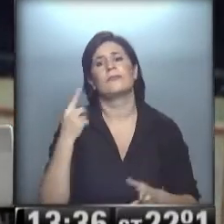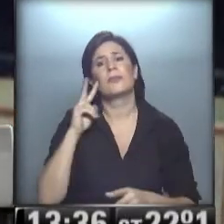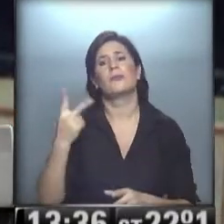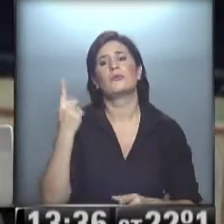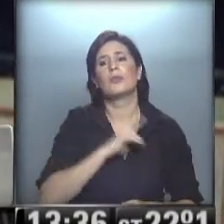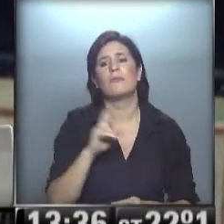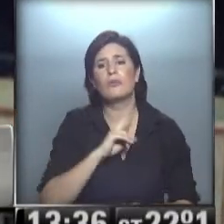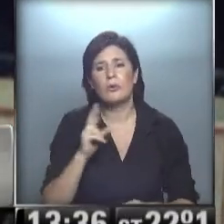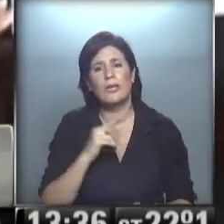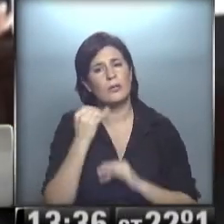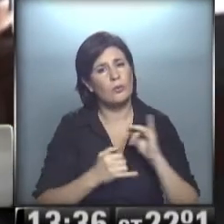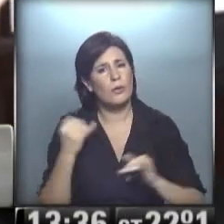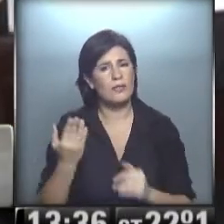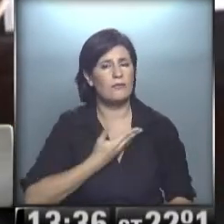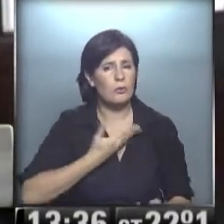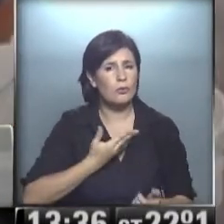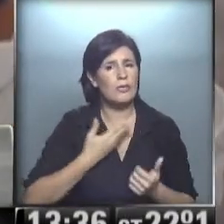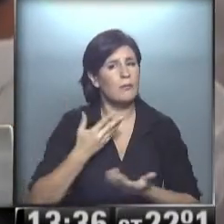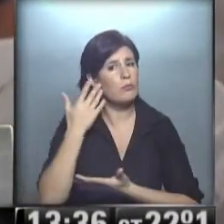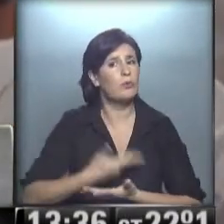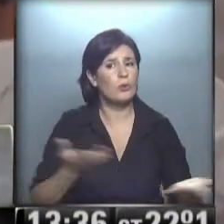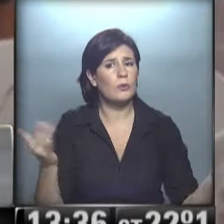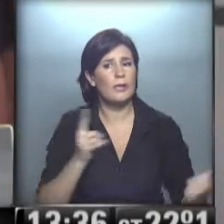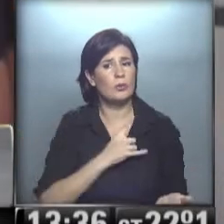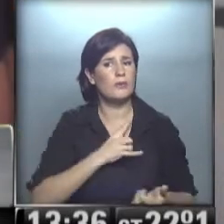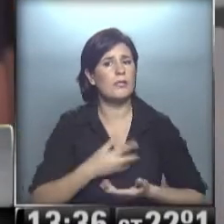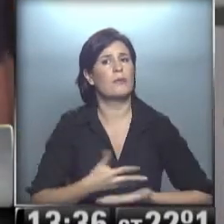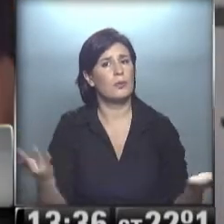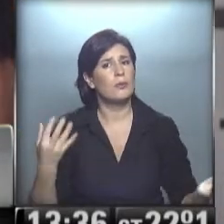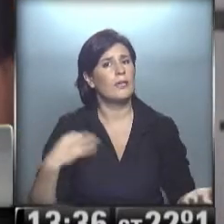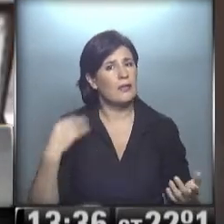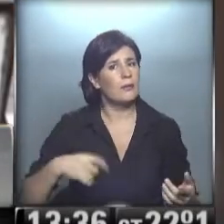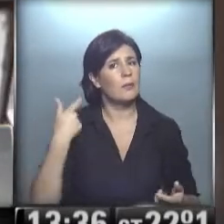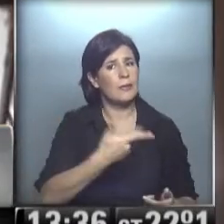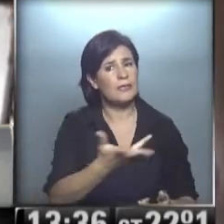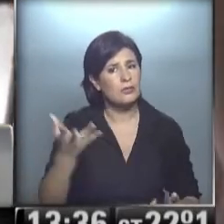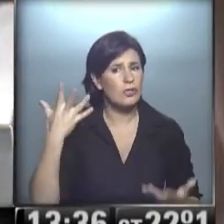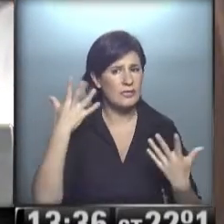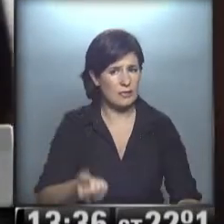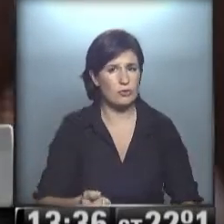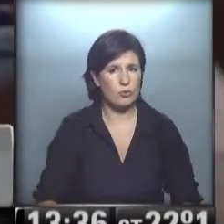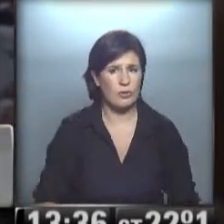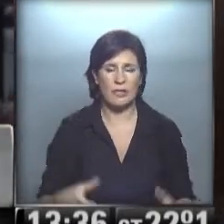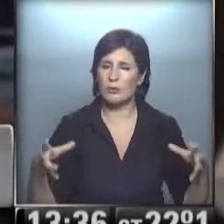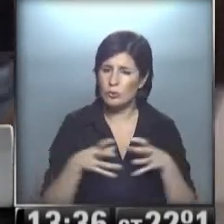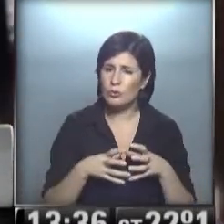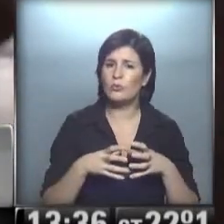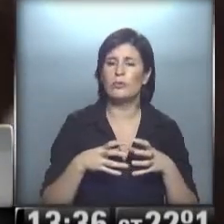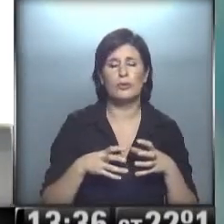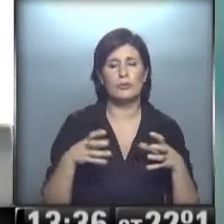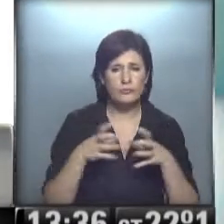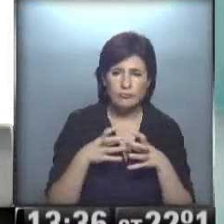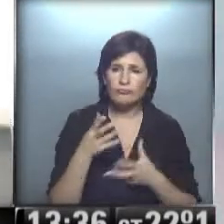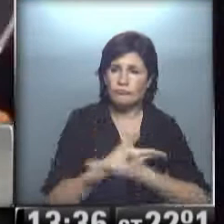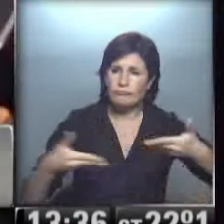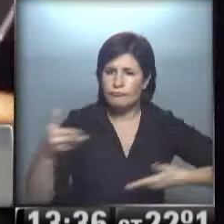dice cómo la facultad pública, la universidad pública nos dio una herramienta que hay que devolvérsela a la gente. La práctica colectiva te convierte en mejor